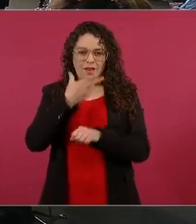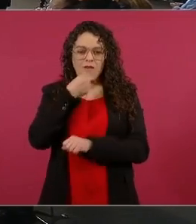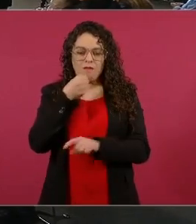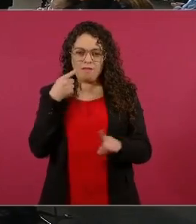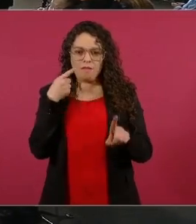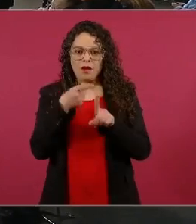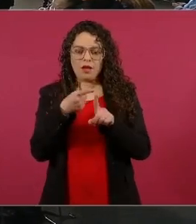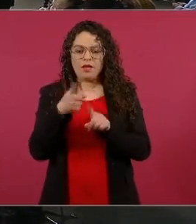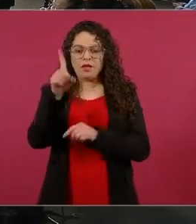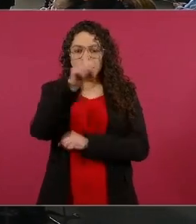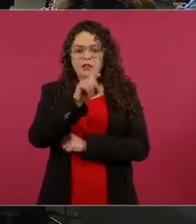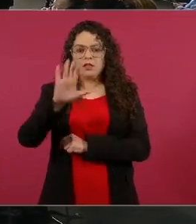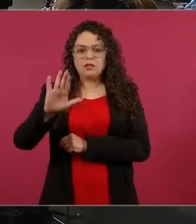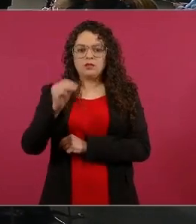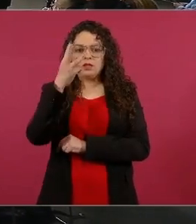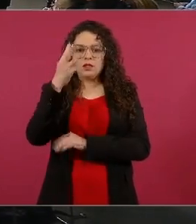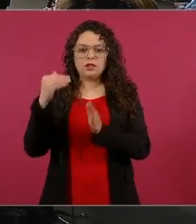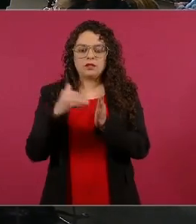de